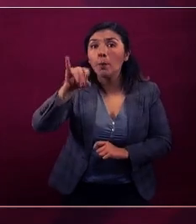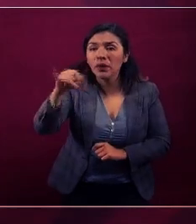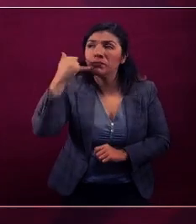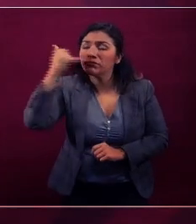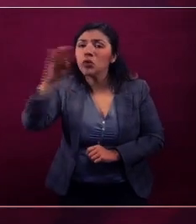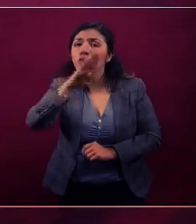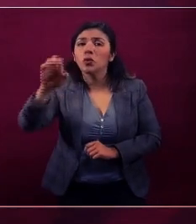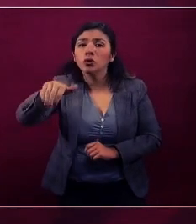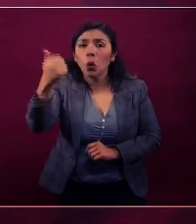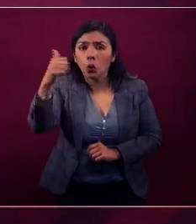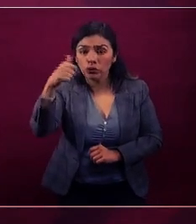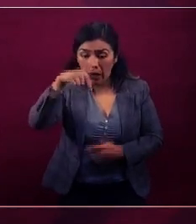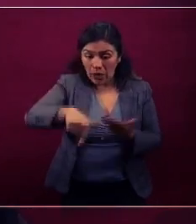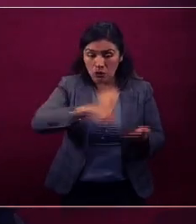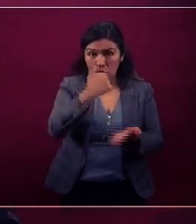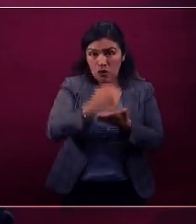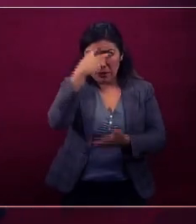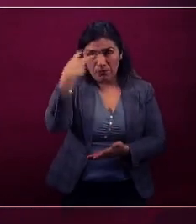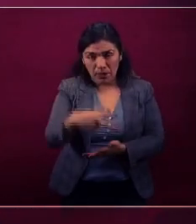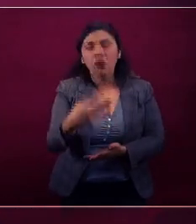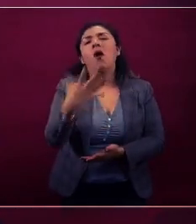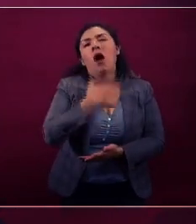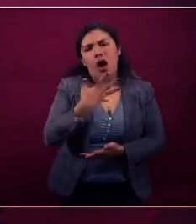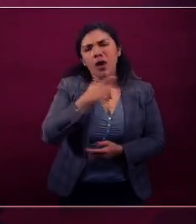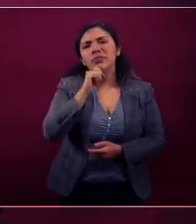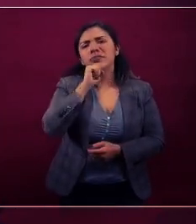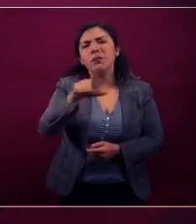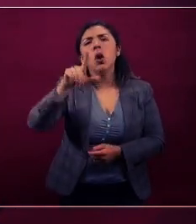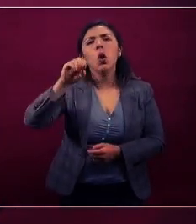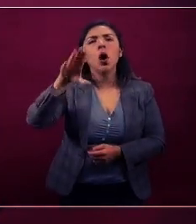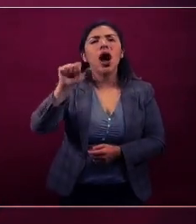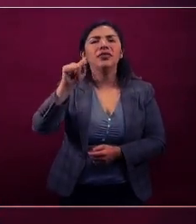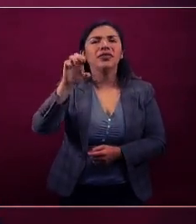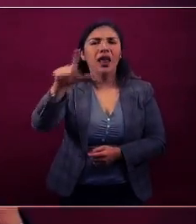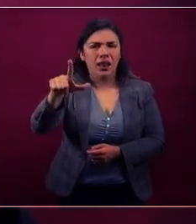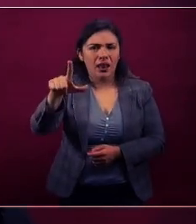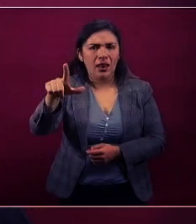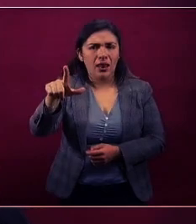911. En el caso de la Ciudad de México, desde luego también el Locatel.